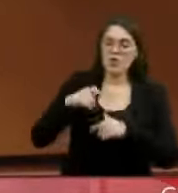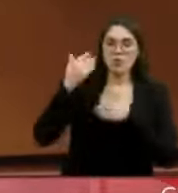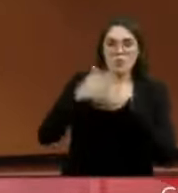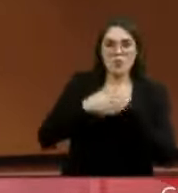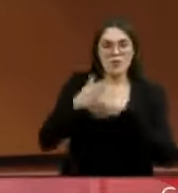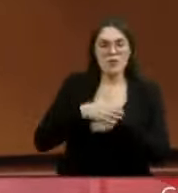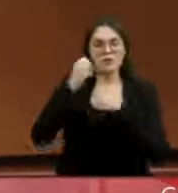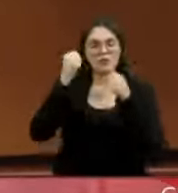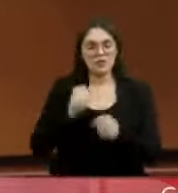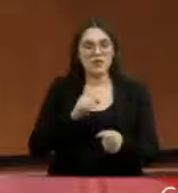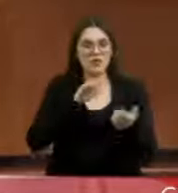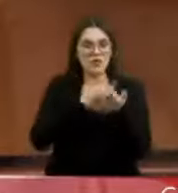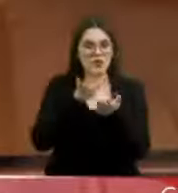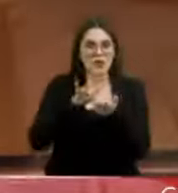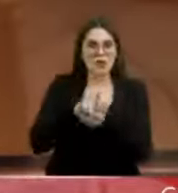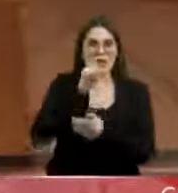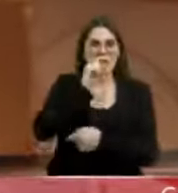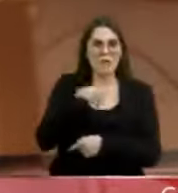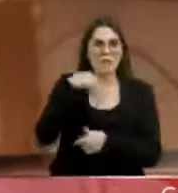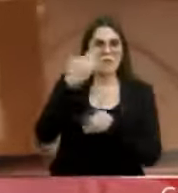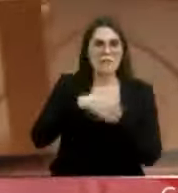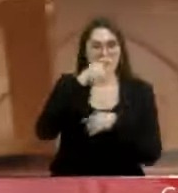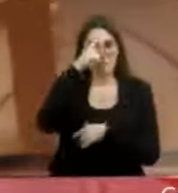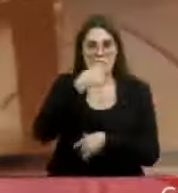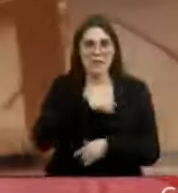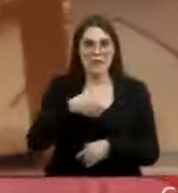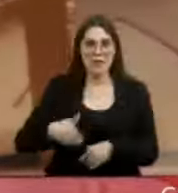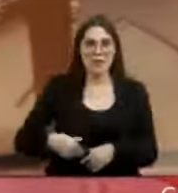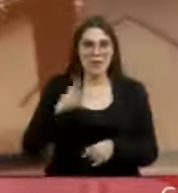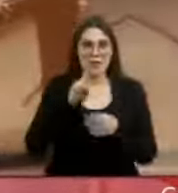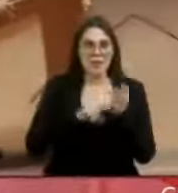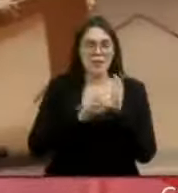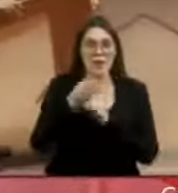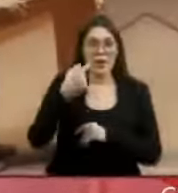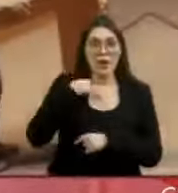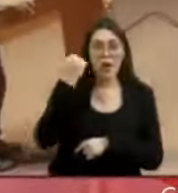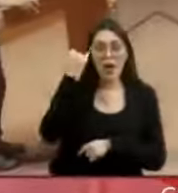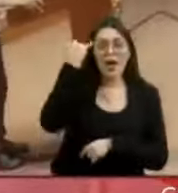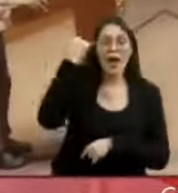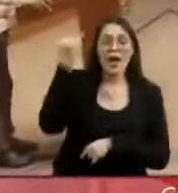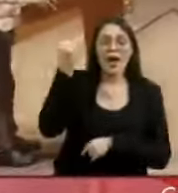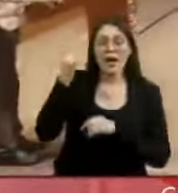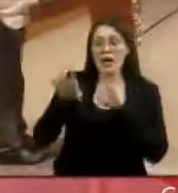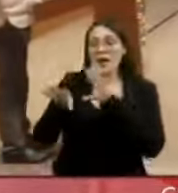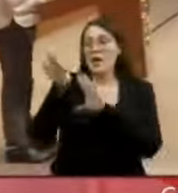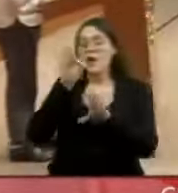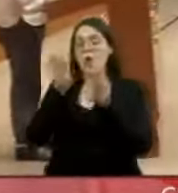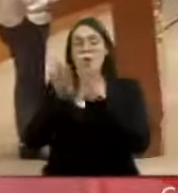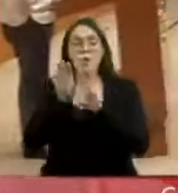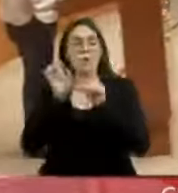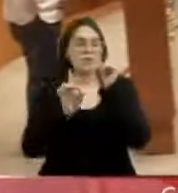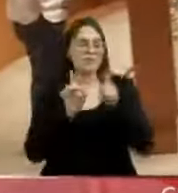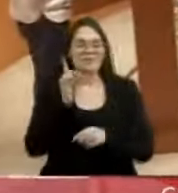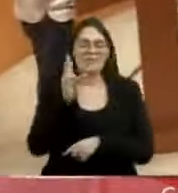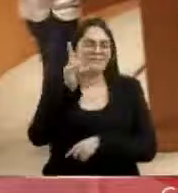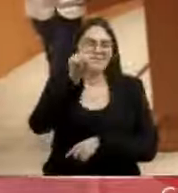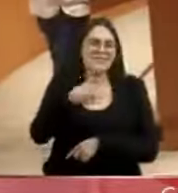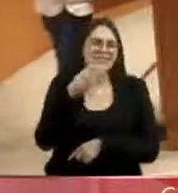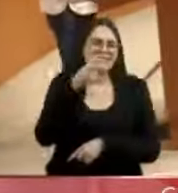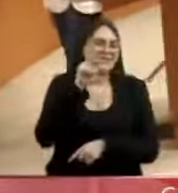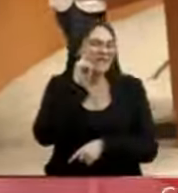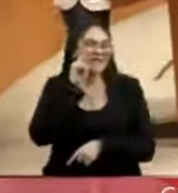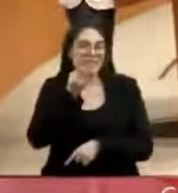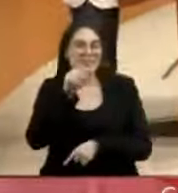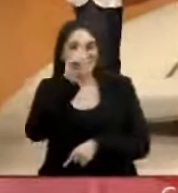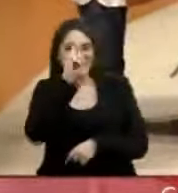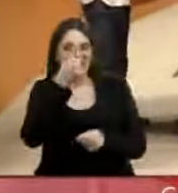República en 2024. No es que sea adivino o pitonizo, es que es muy fácil ver